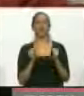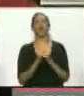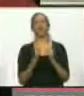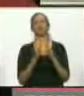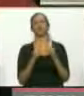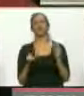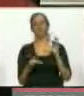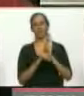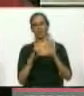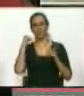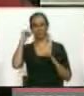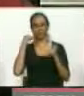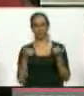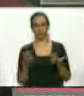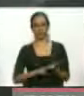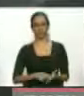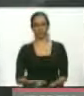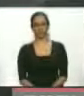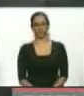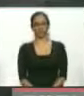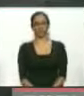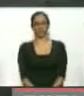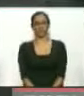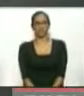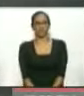las de la ley vamos al vídeo ya regresamos